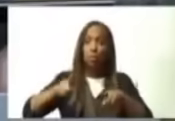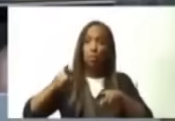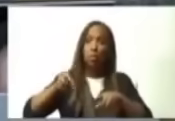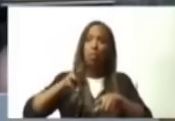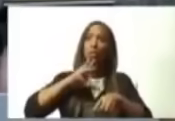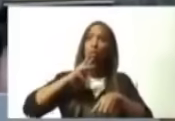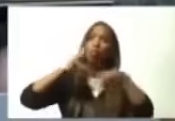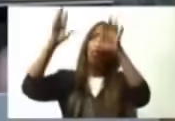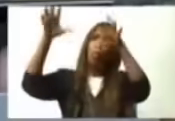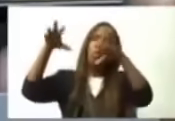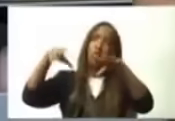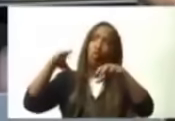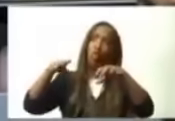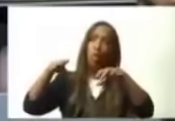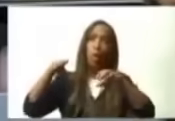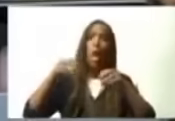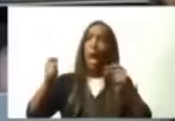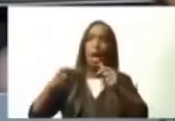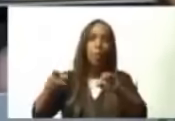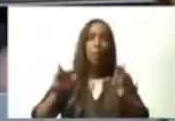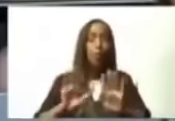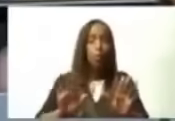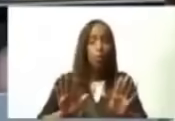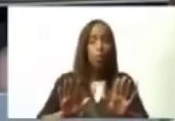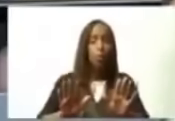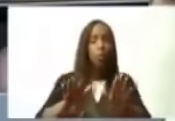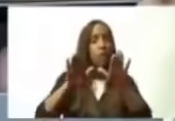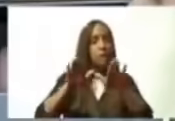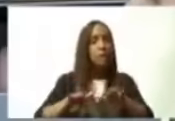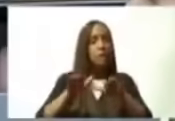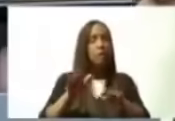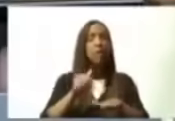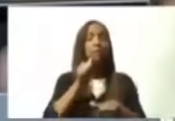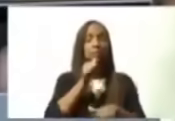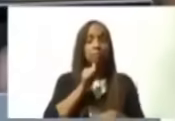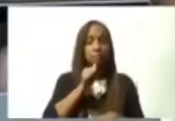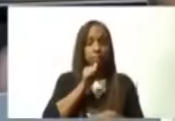Colorado y el río Nagua, de los proyectos aquellos de Aglipo 1,